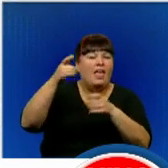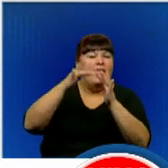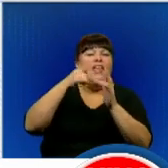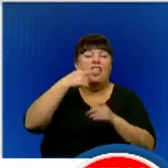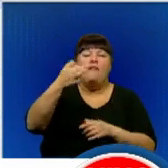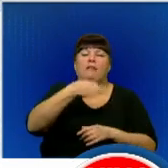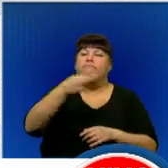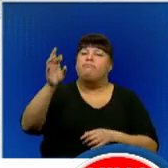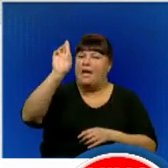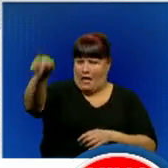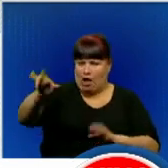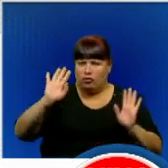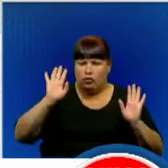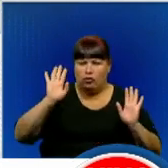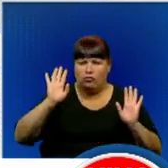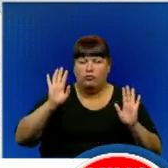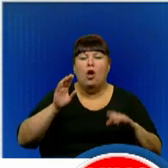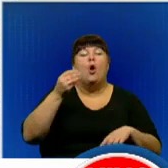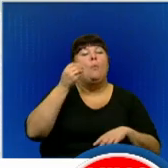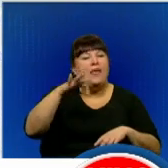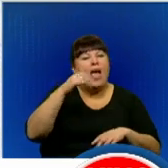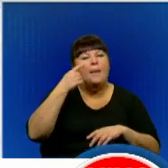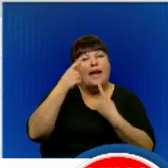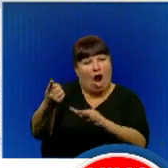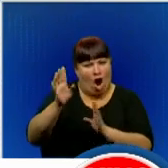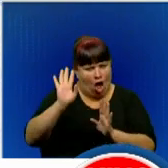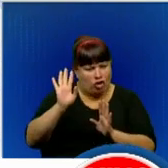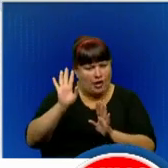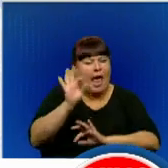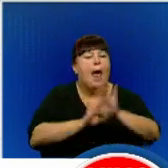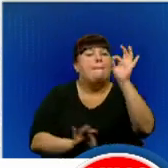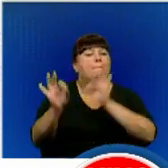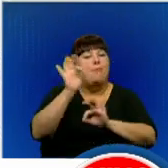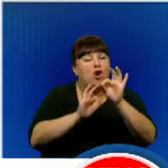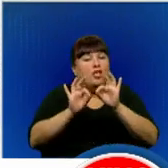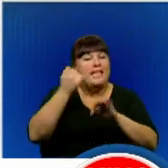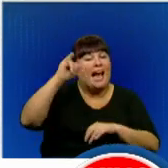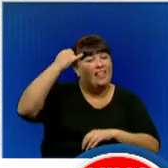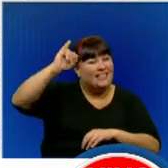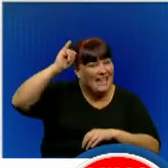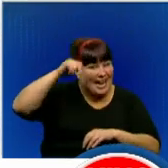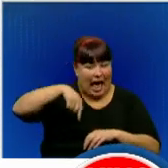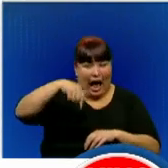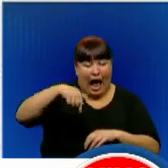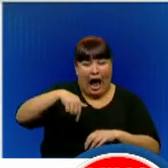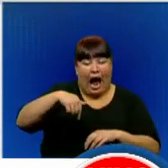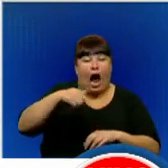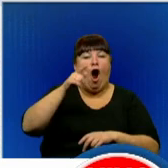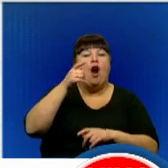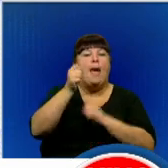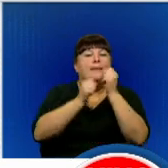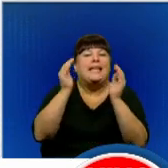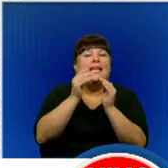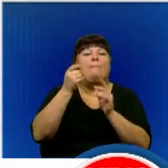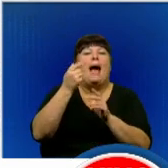que es cierto le reconozco porque hay que reconocer la tasa de intereses que hoy están accediendo los pymes